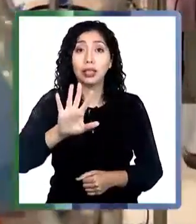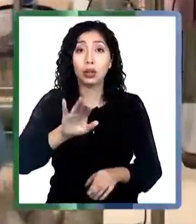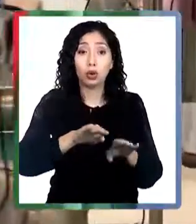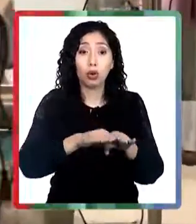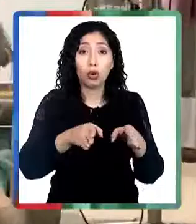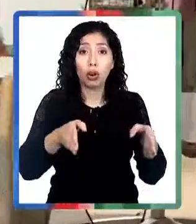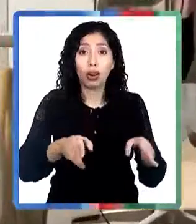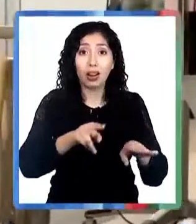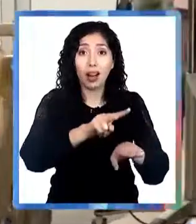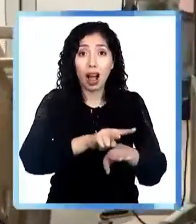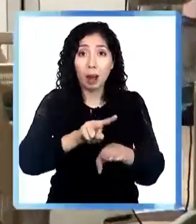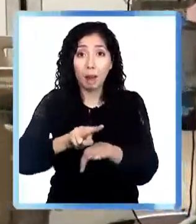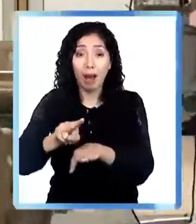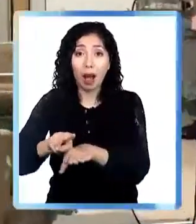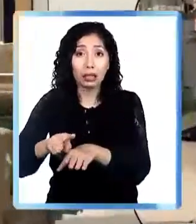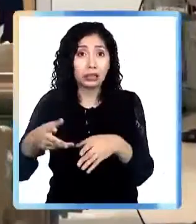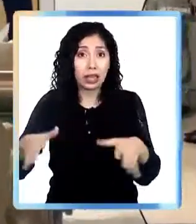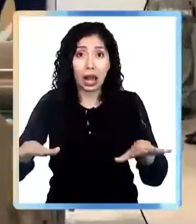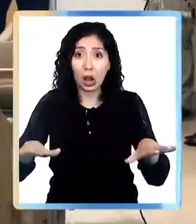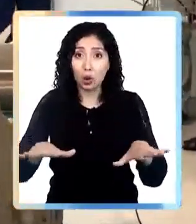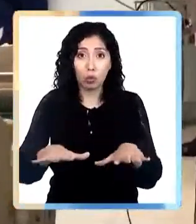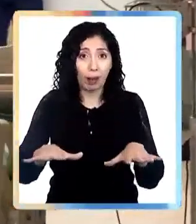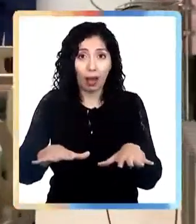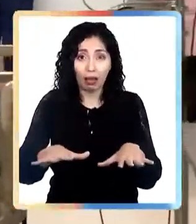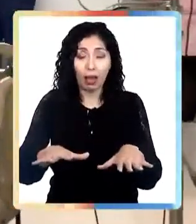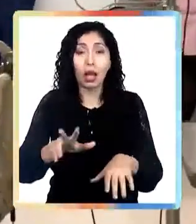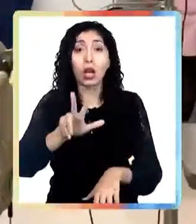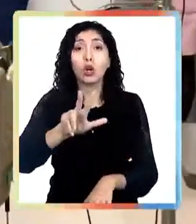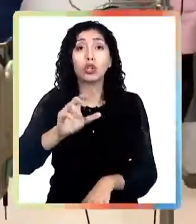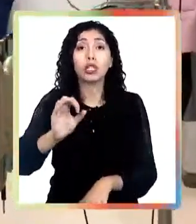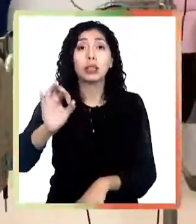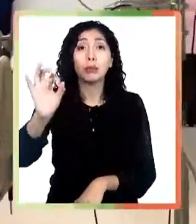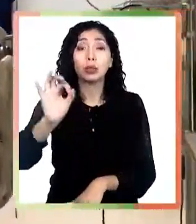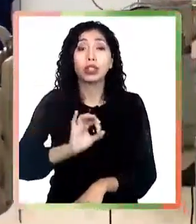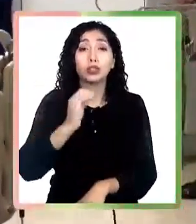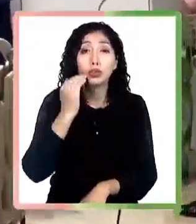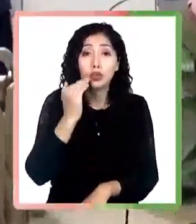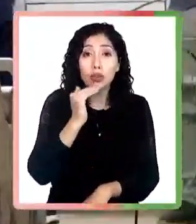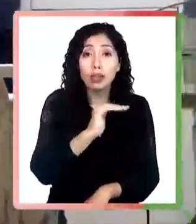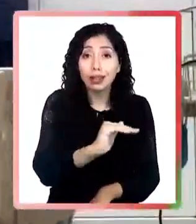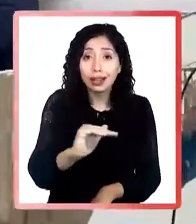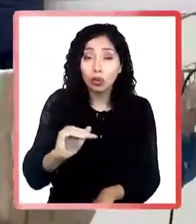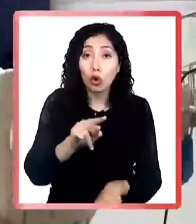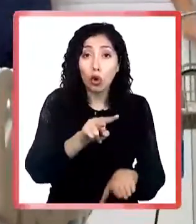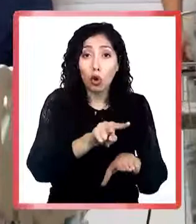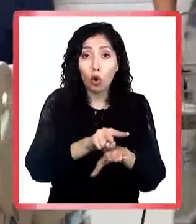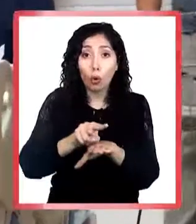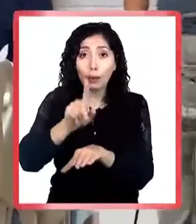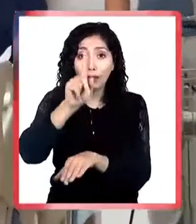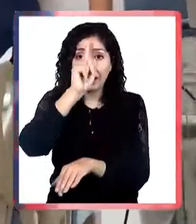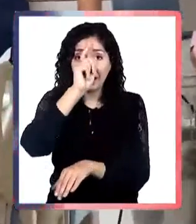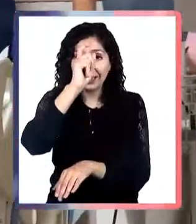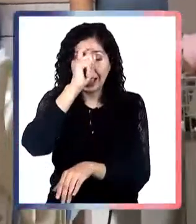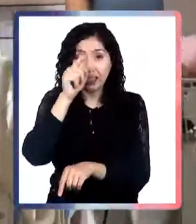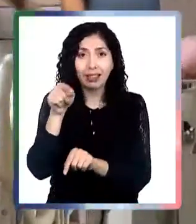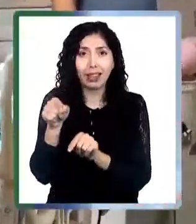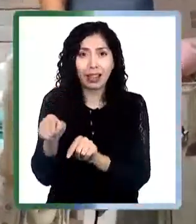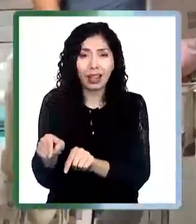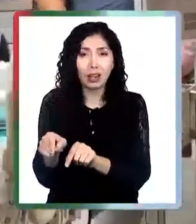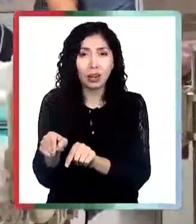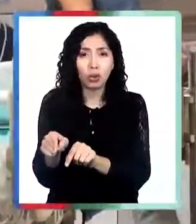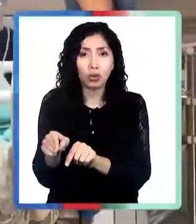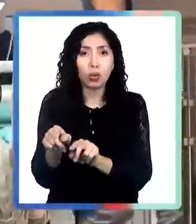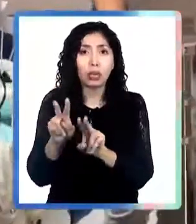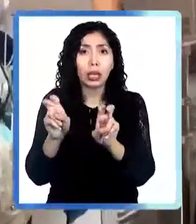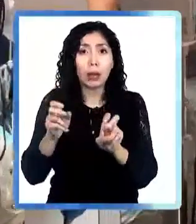camas del servicio están ocupadas el 80% de los niños hospitalizados lo está por